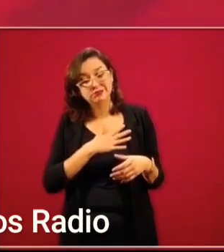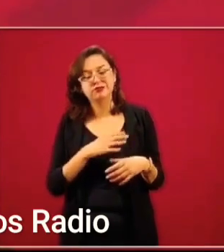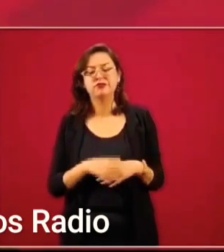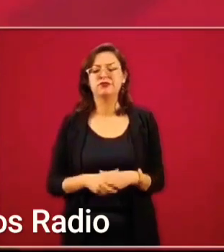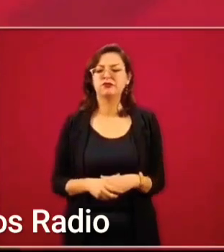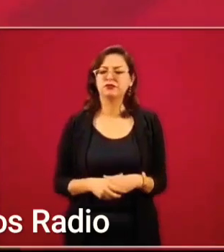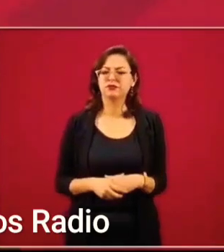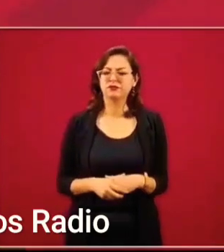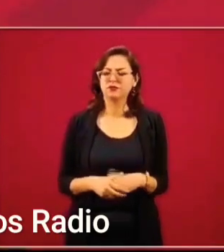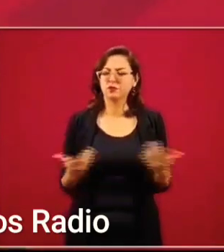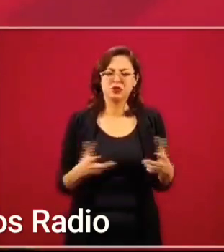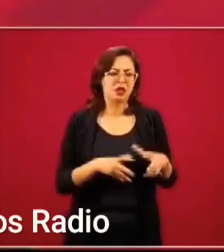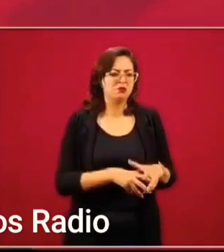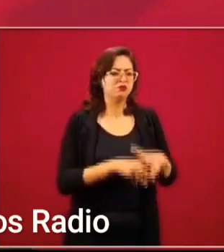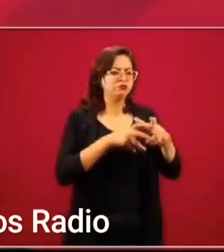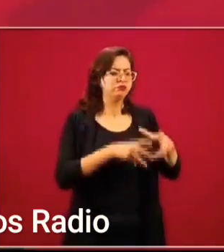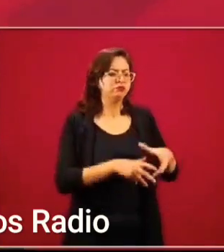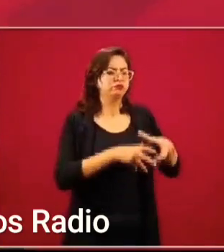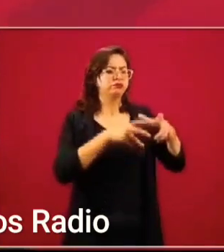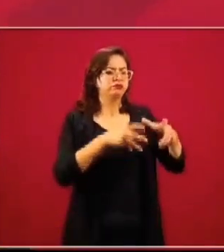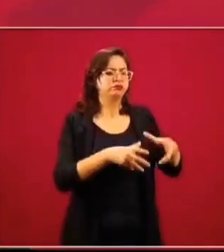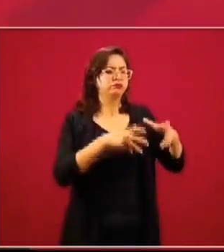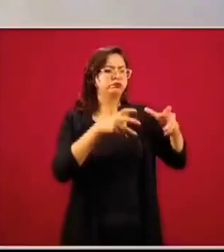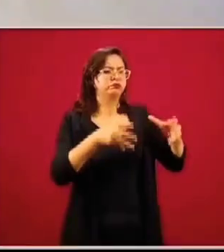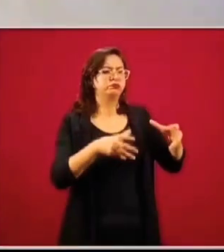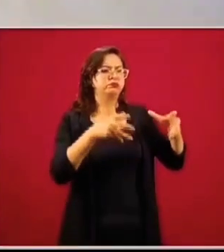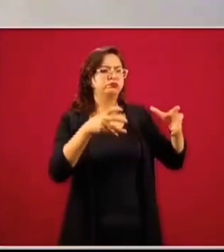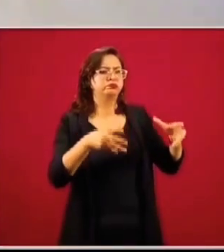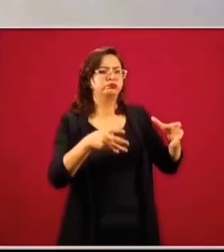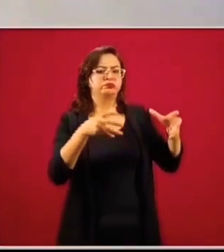¿Para qué queremos un crecimiento con dictadura,